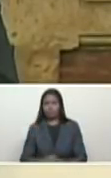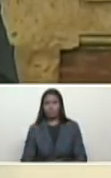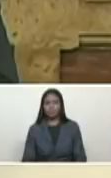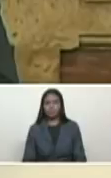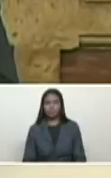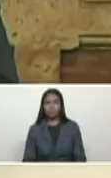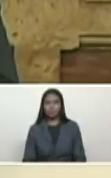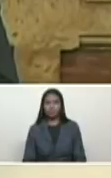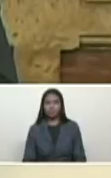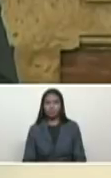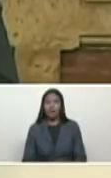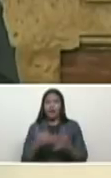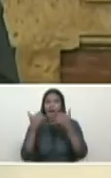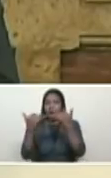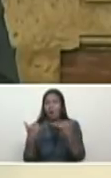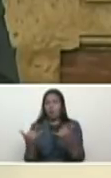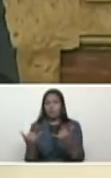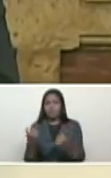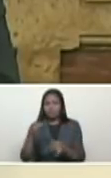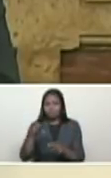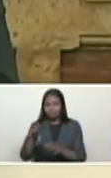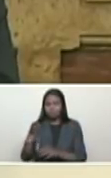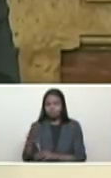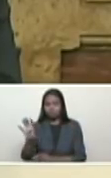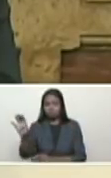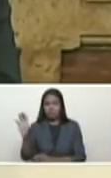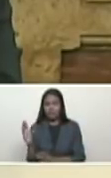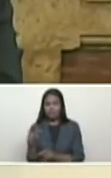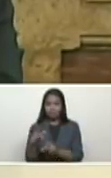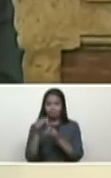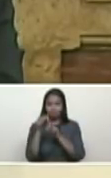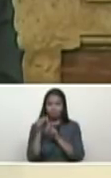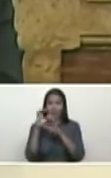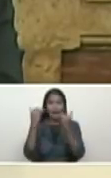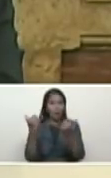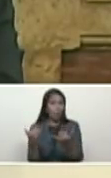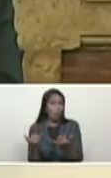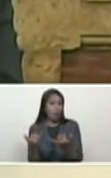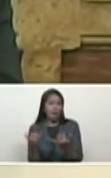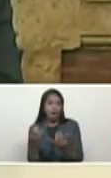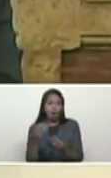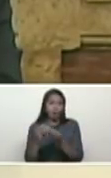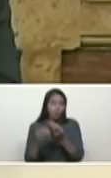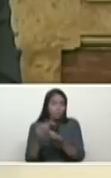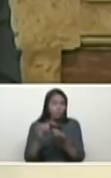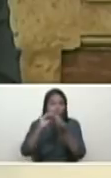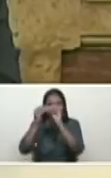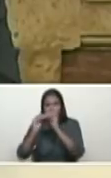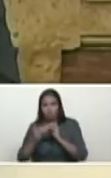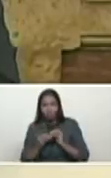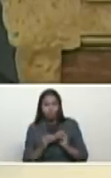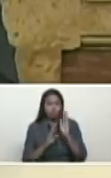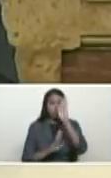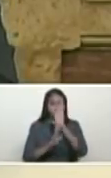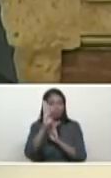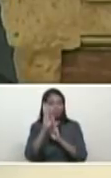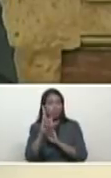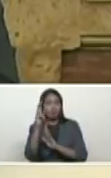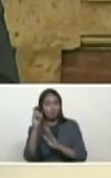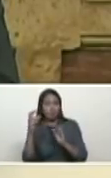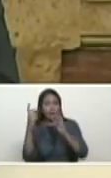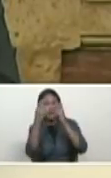es el momento de nuestro país ahora o nunca para la recuperación del crecimiento de la nueva